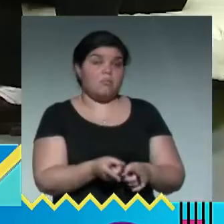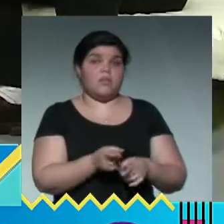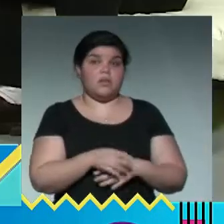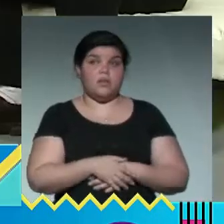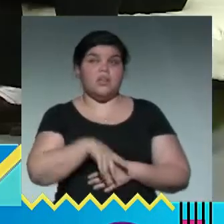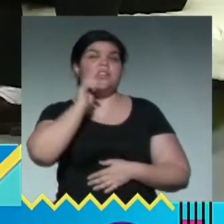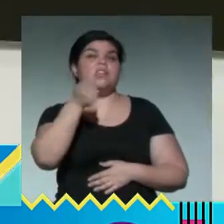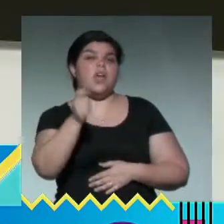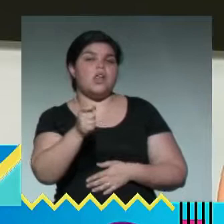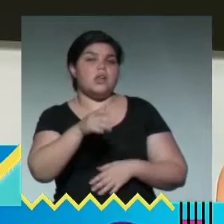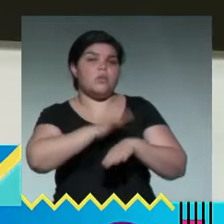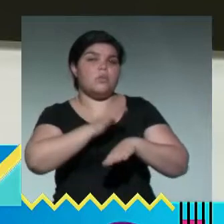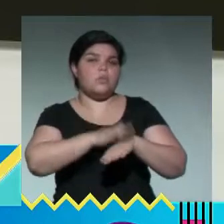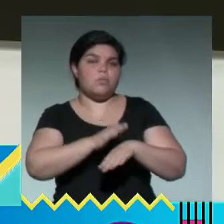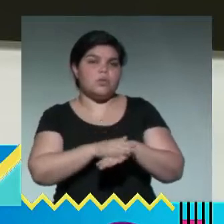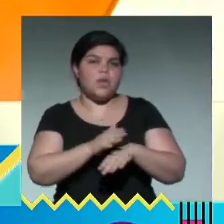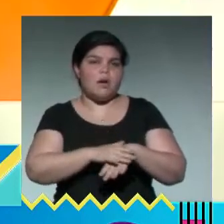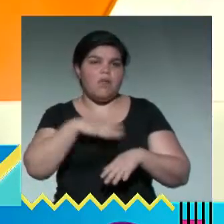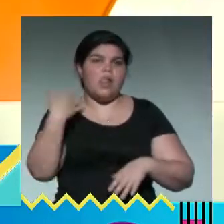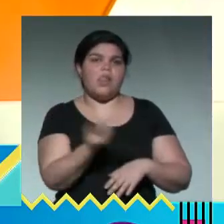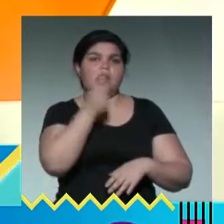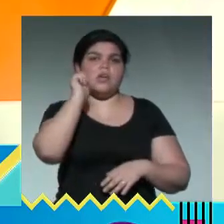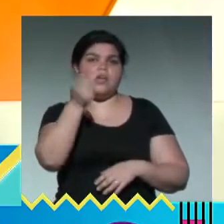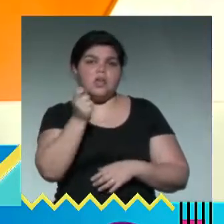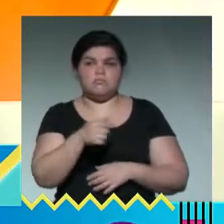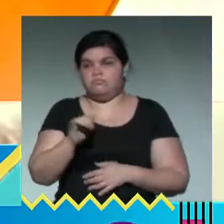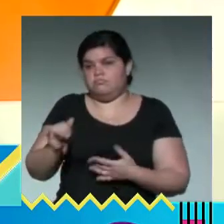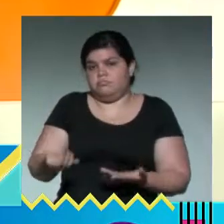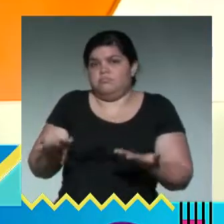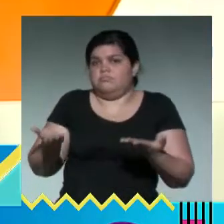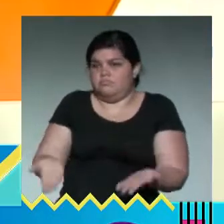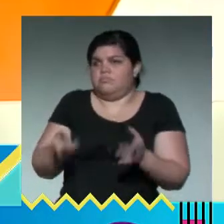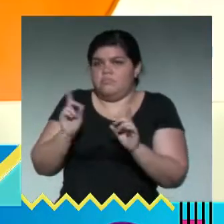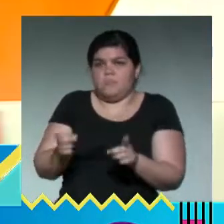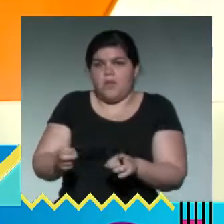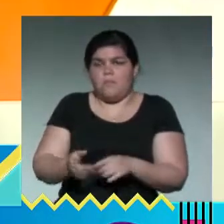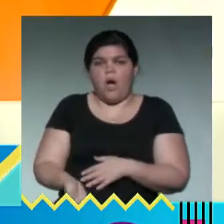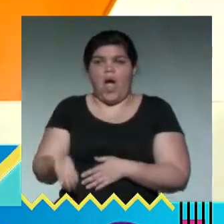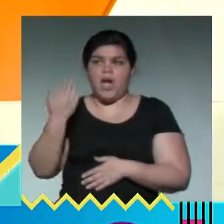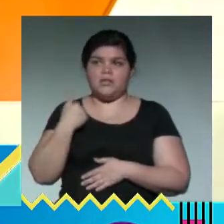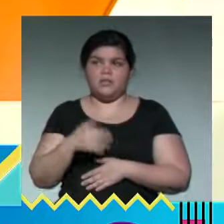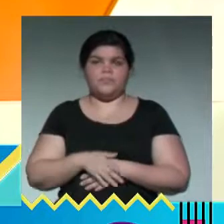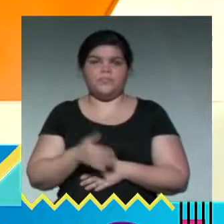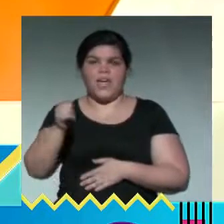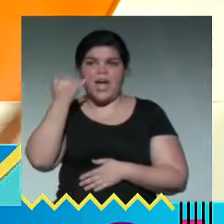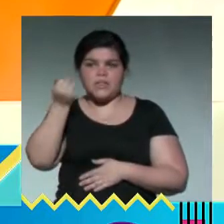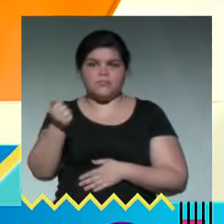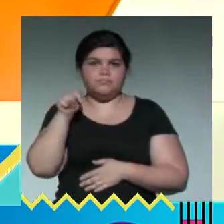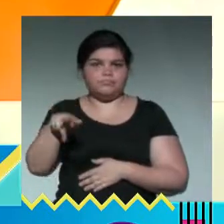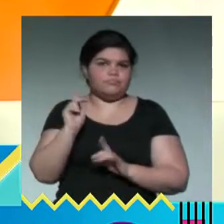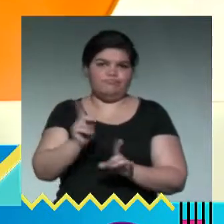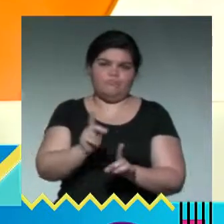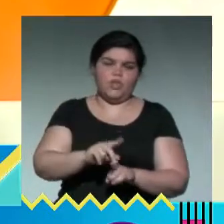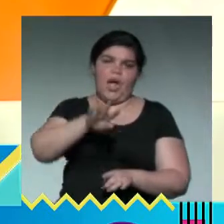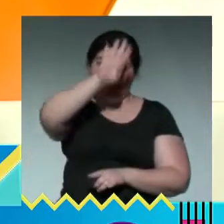descubrimiento, exactamente, ¿no? Y había toda una serie de... En ese momento no estaba la Corte Internacional de la Haya como ahora, sino que era el Papa, las